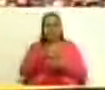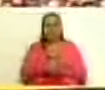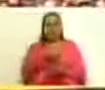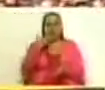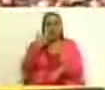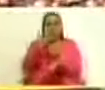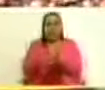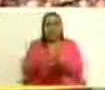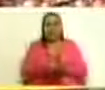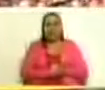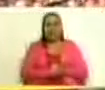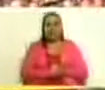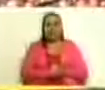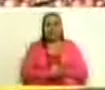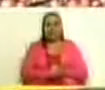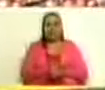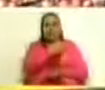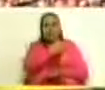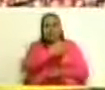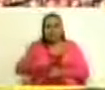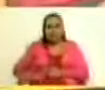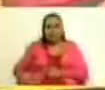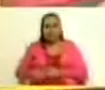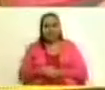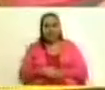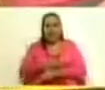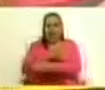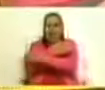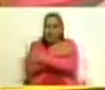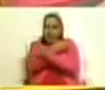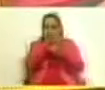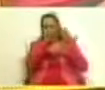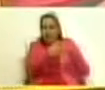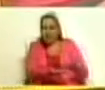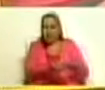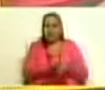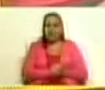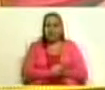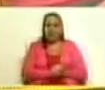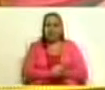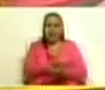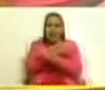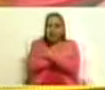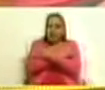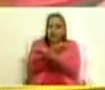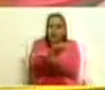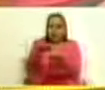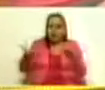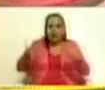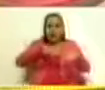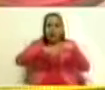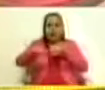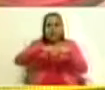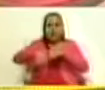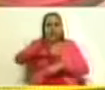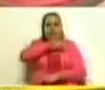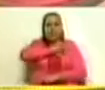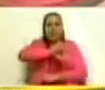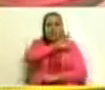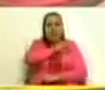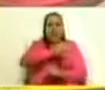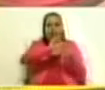Gracias. Querido presidente, un abrazo para usted, un abrazo para todos los movimientos sociales,